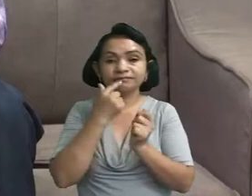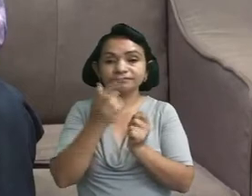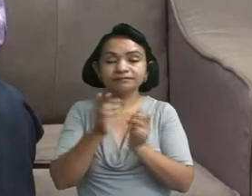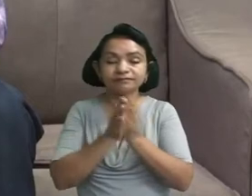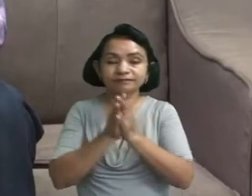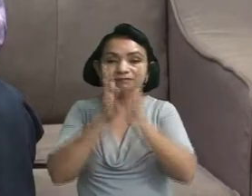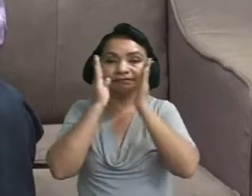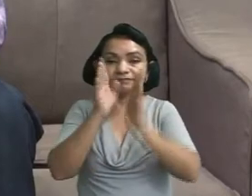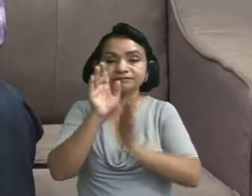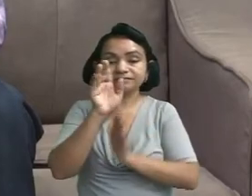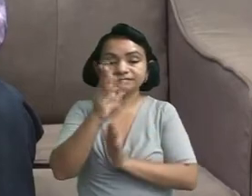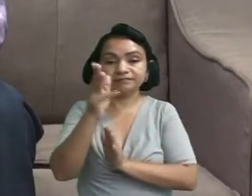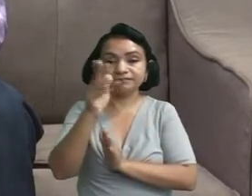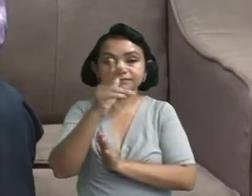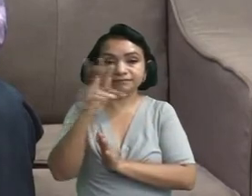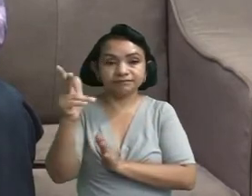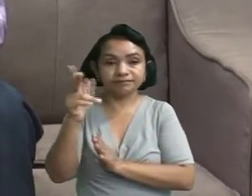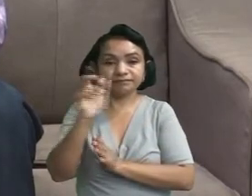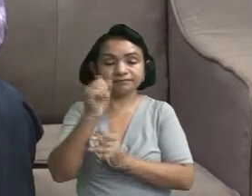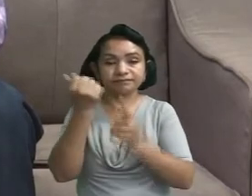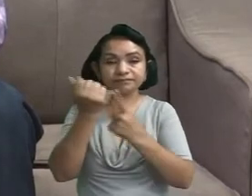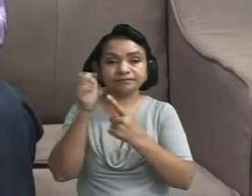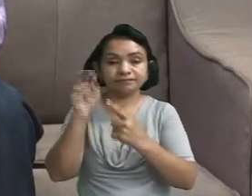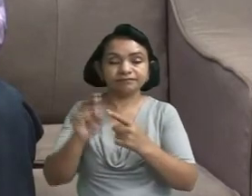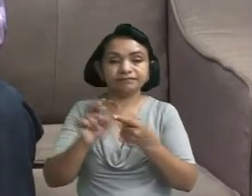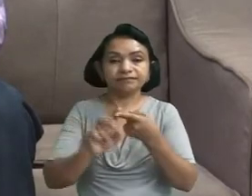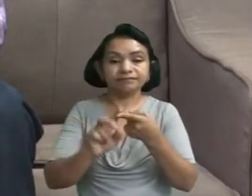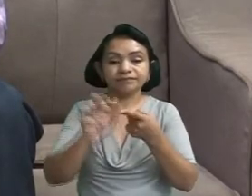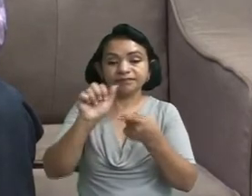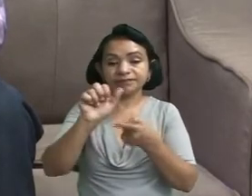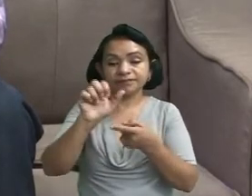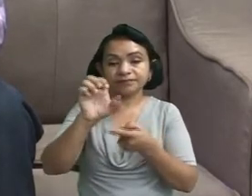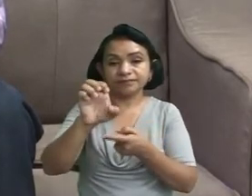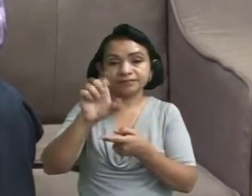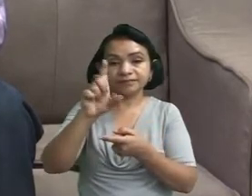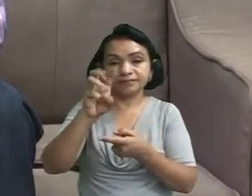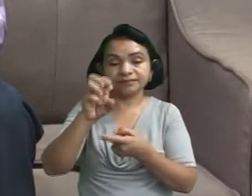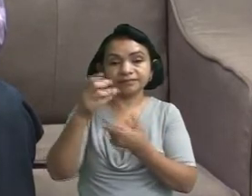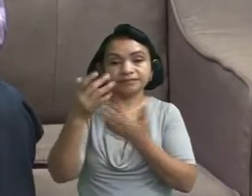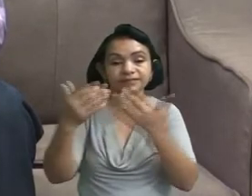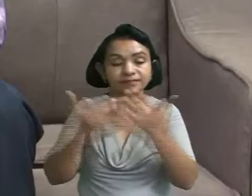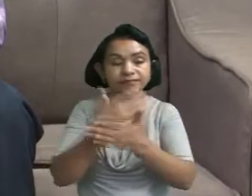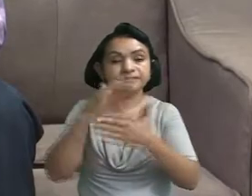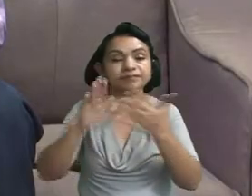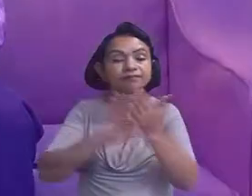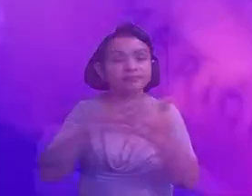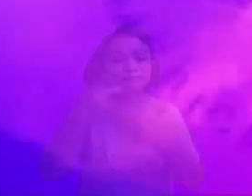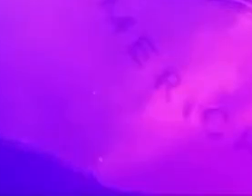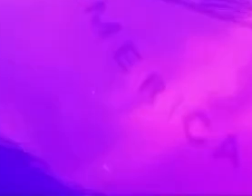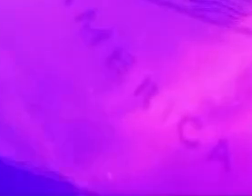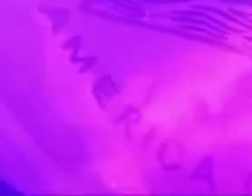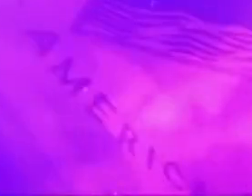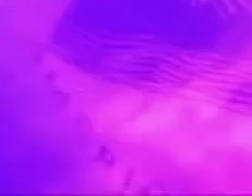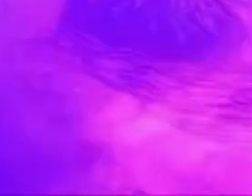se quede en sintonía del canal parlamentario, el canal de la Asamblea Nacional. Estuvo con ustedes Elmer Marcia y les esperamos en una nueva edición.